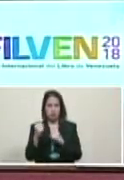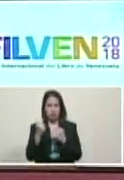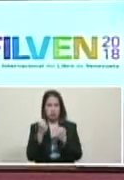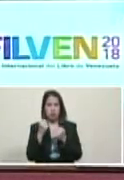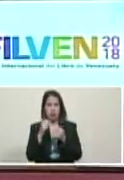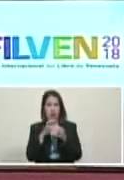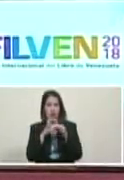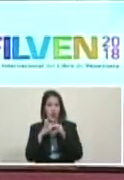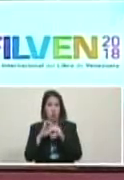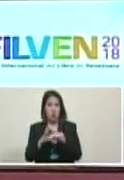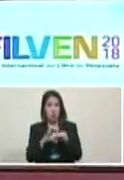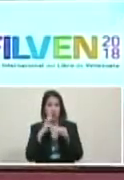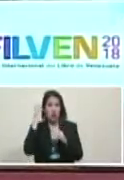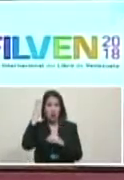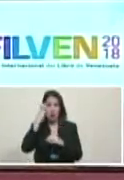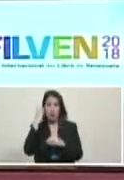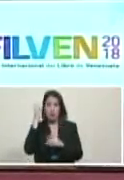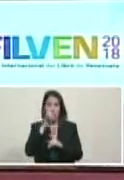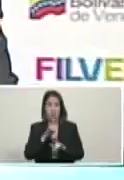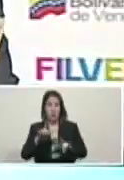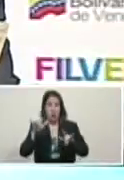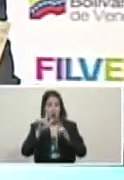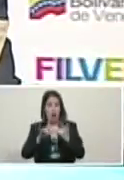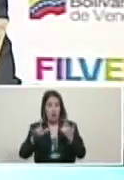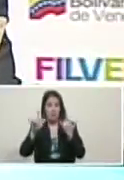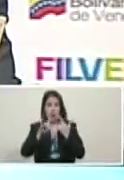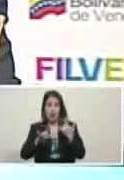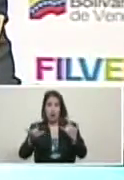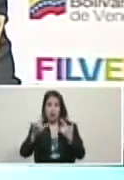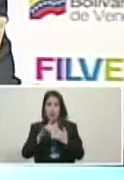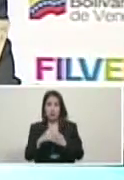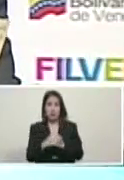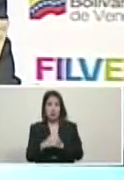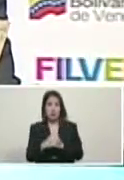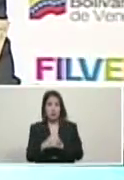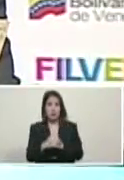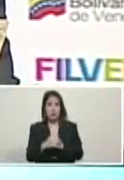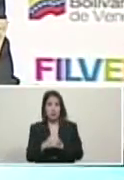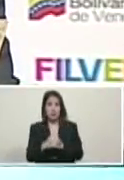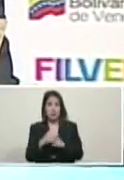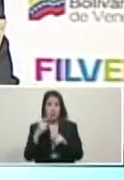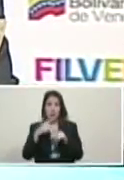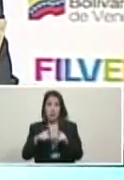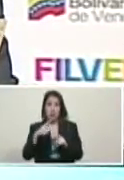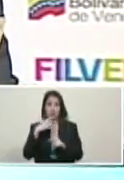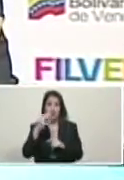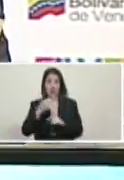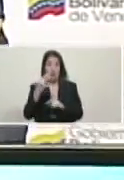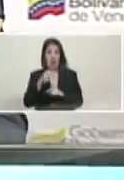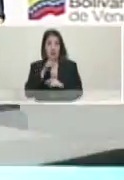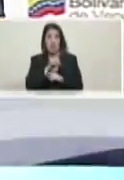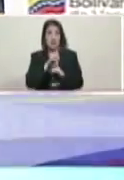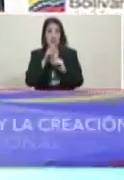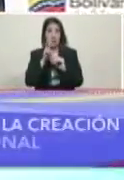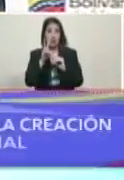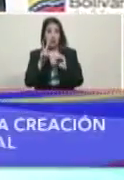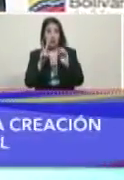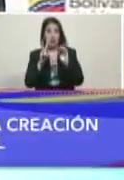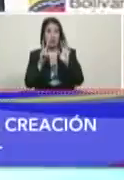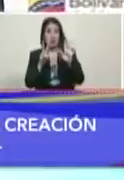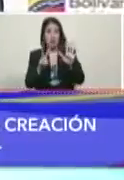nos quiere mucho. Y yo quiero mucho a los europeos. Pero los 127.920